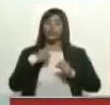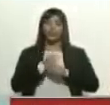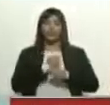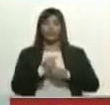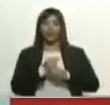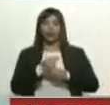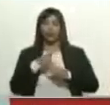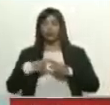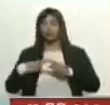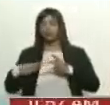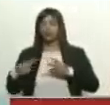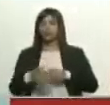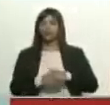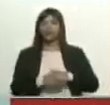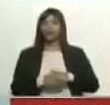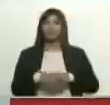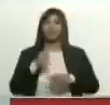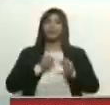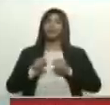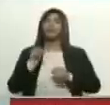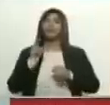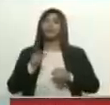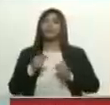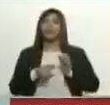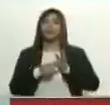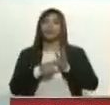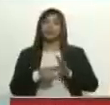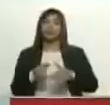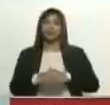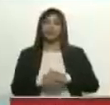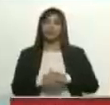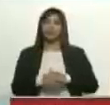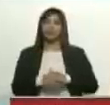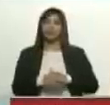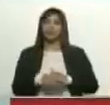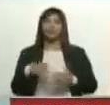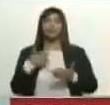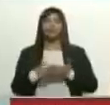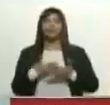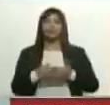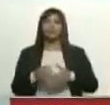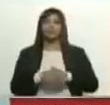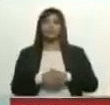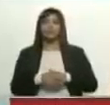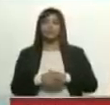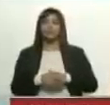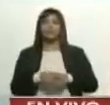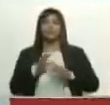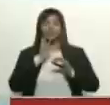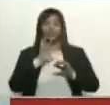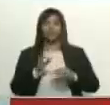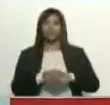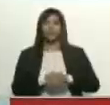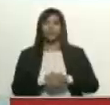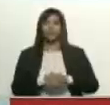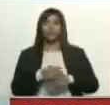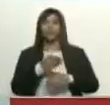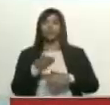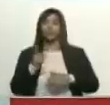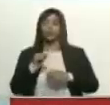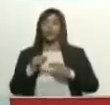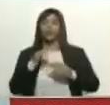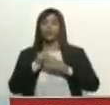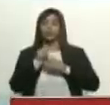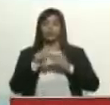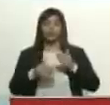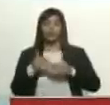trabajadores, etcétera, en su defensa usted tiene que mostrar las evidencias que soporten que efectivamente usted es un líder